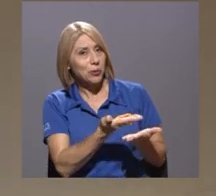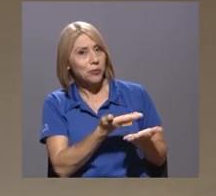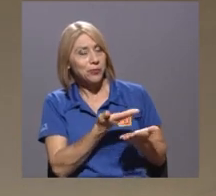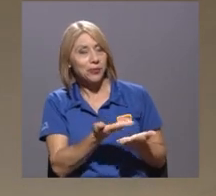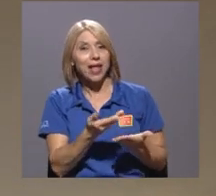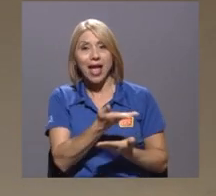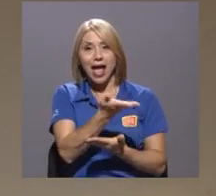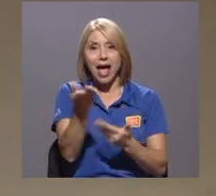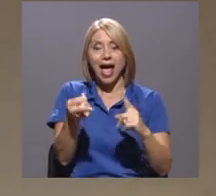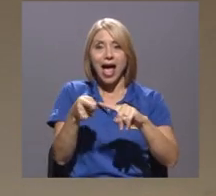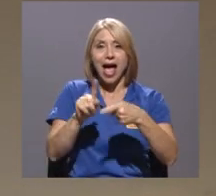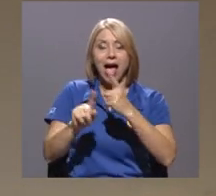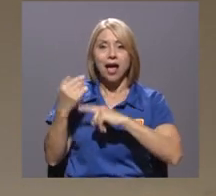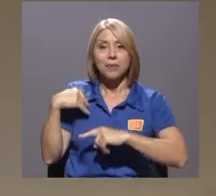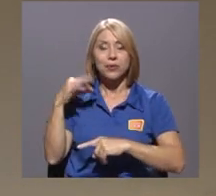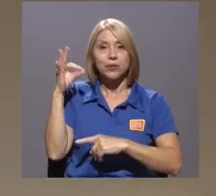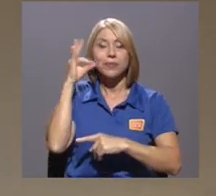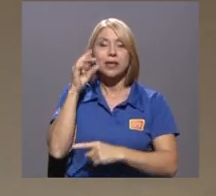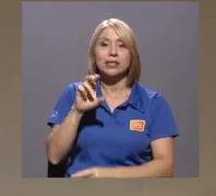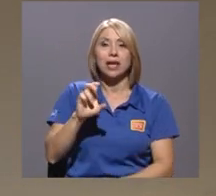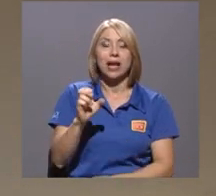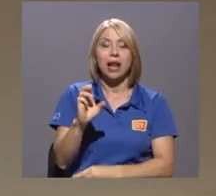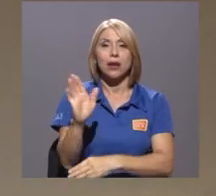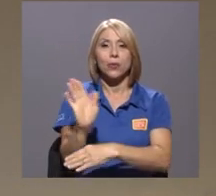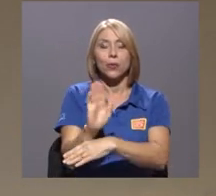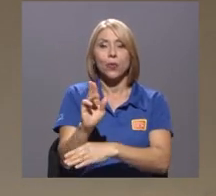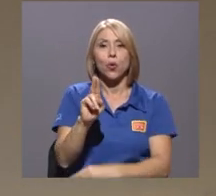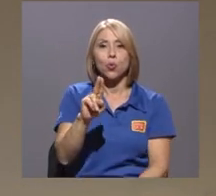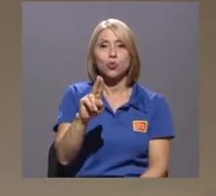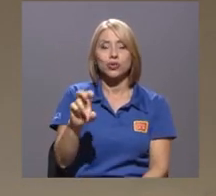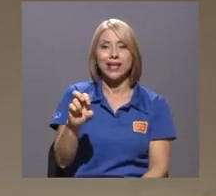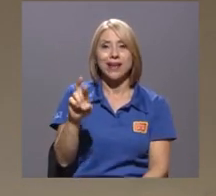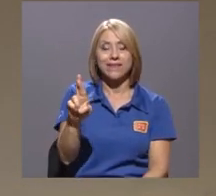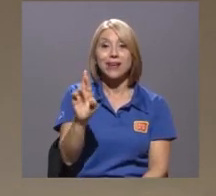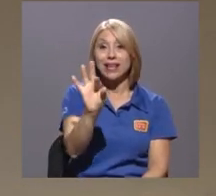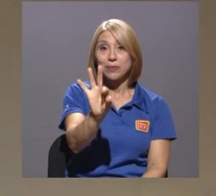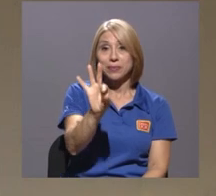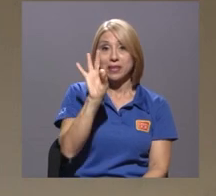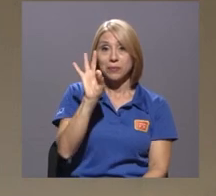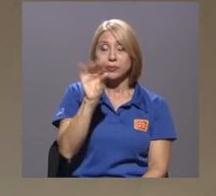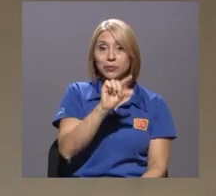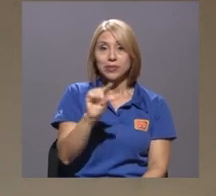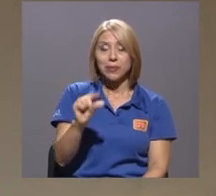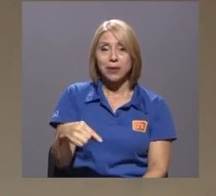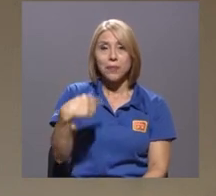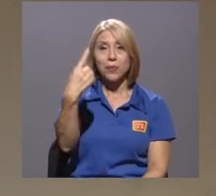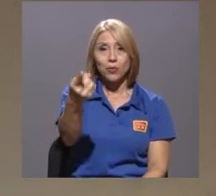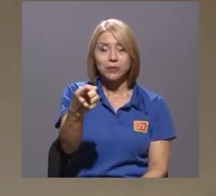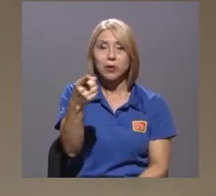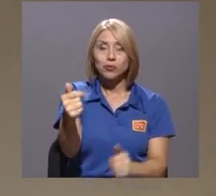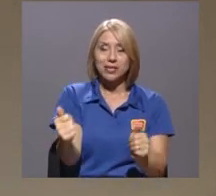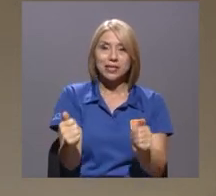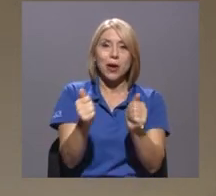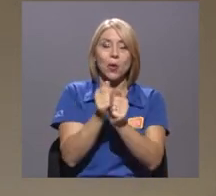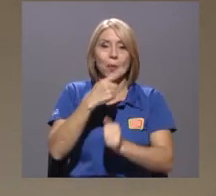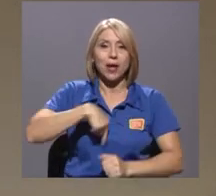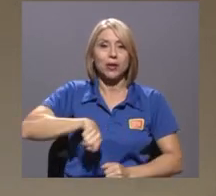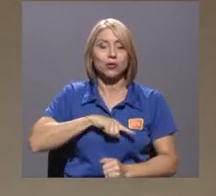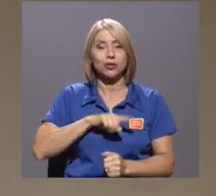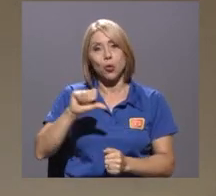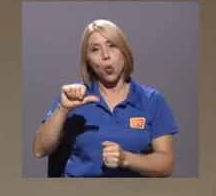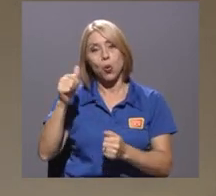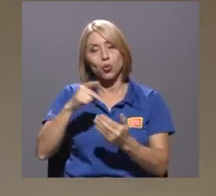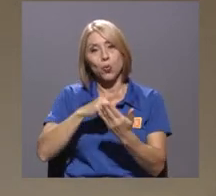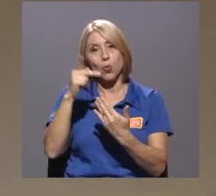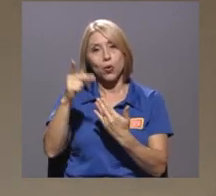y amigos de canal o cr los invitamos a que la próxima semana nos acompañen en otro programa